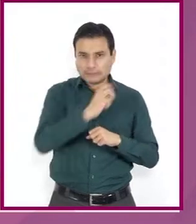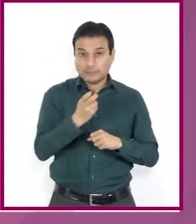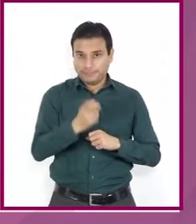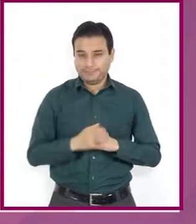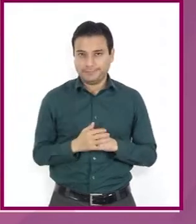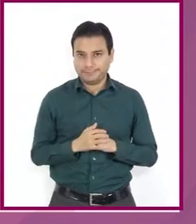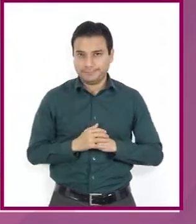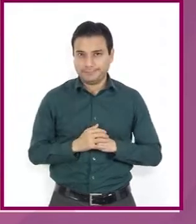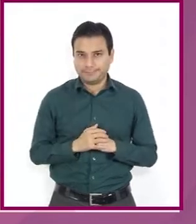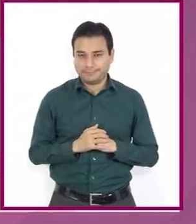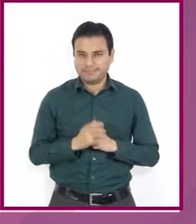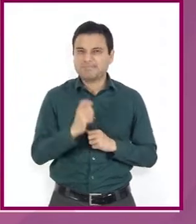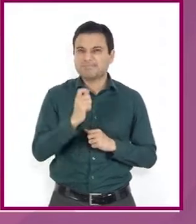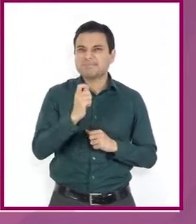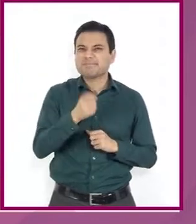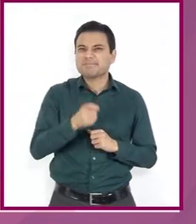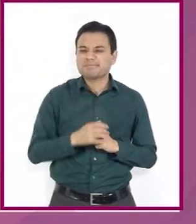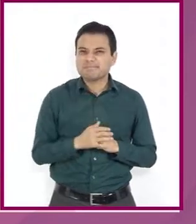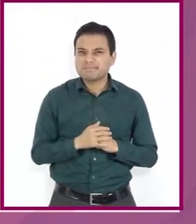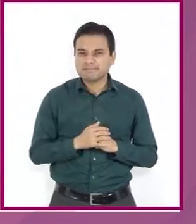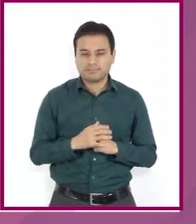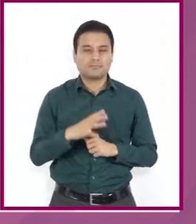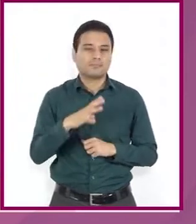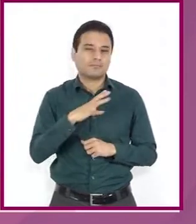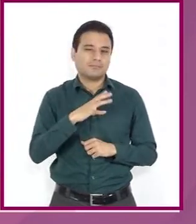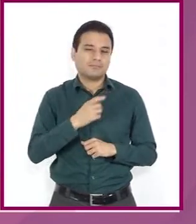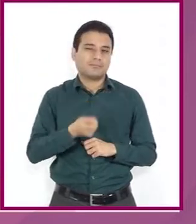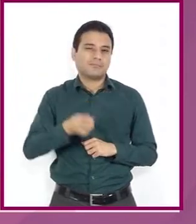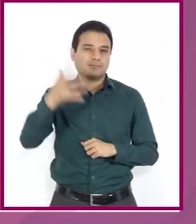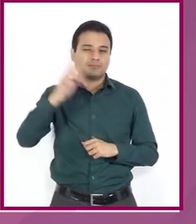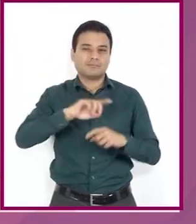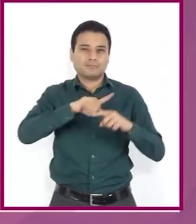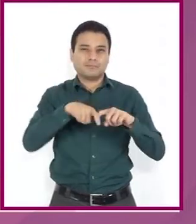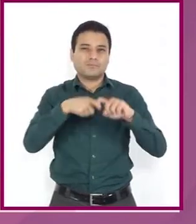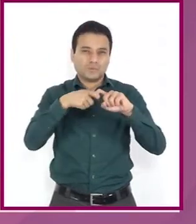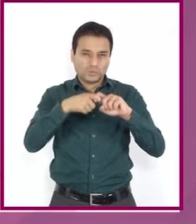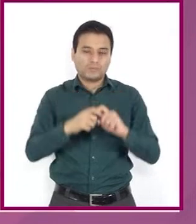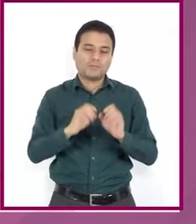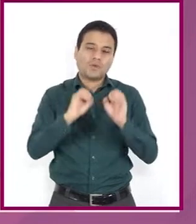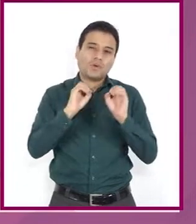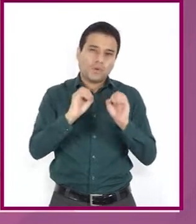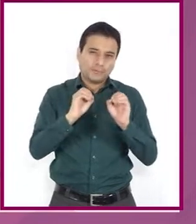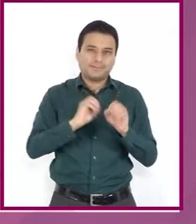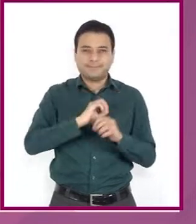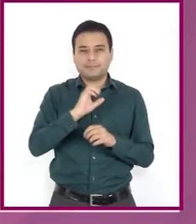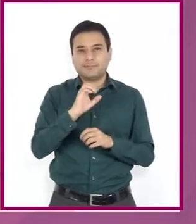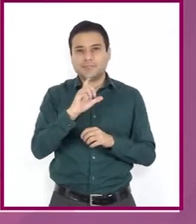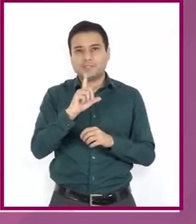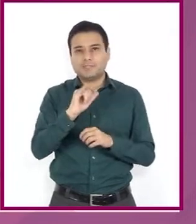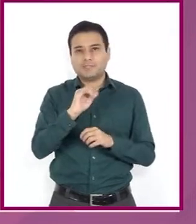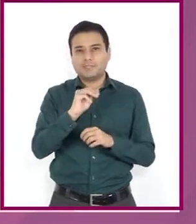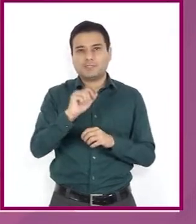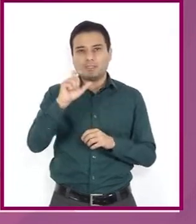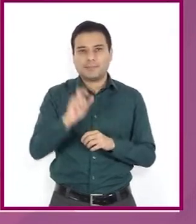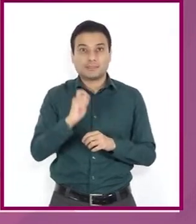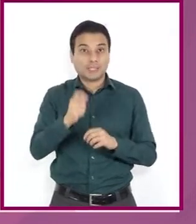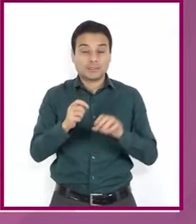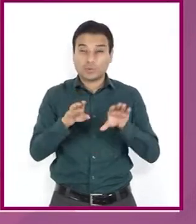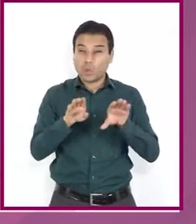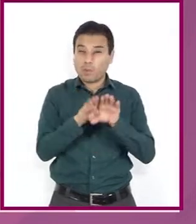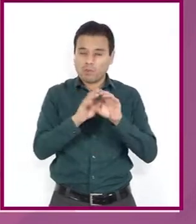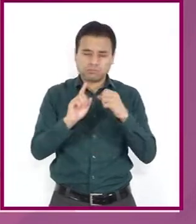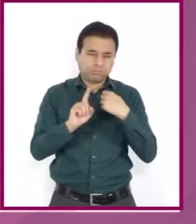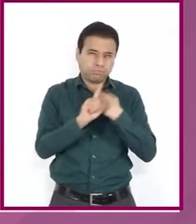inicial, es decir, el nudo o conflicto, y que puede llegar a un clímax, que es el momento de máxima